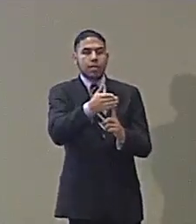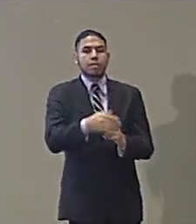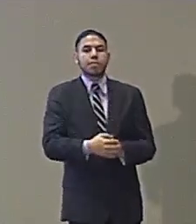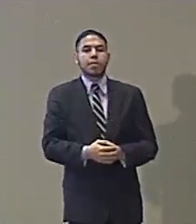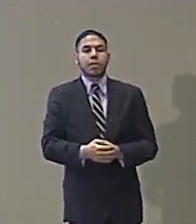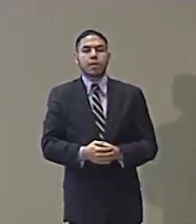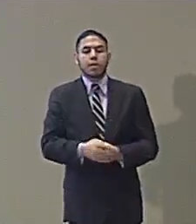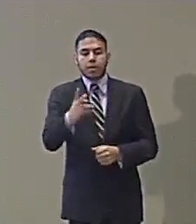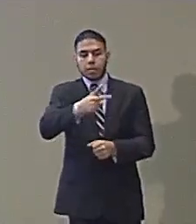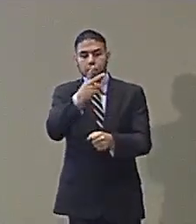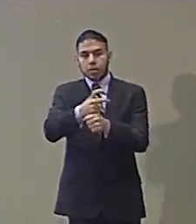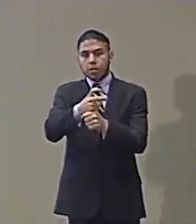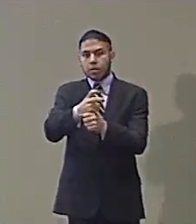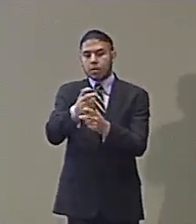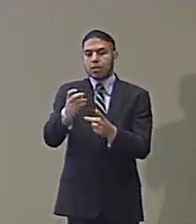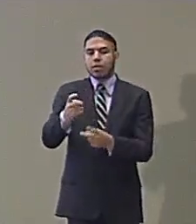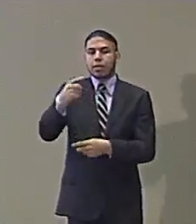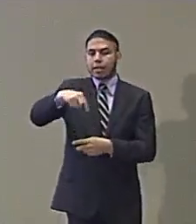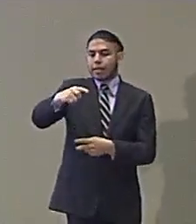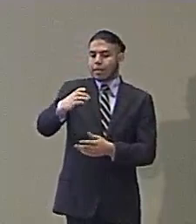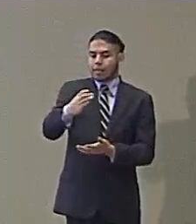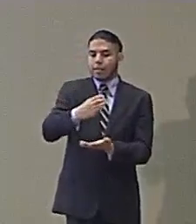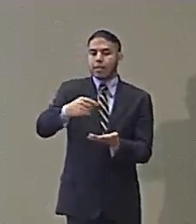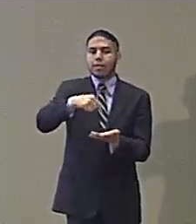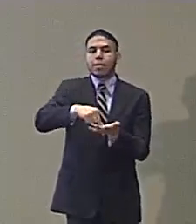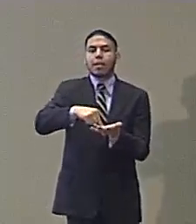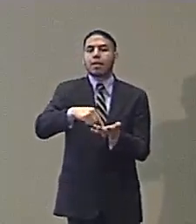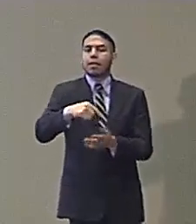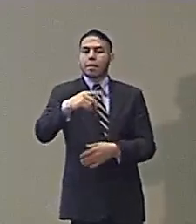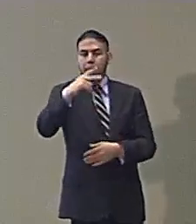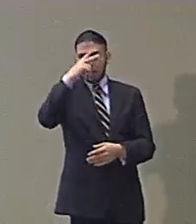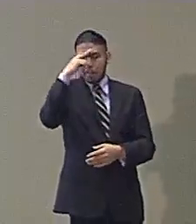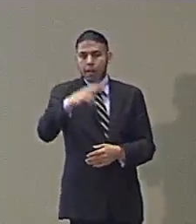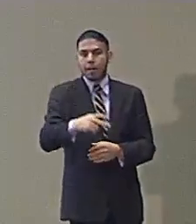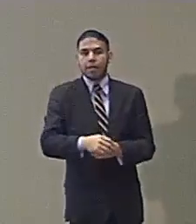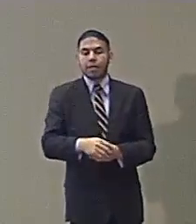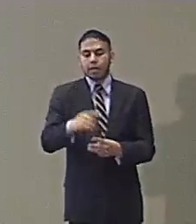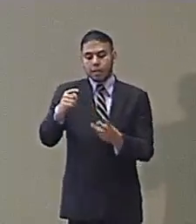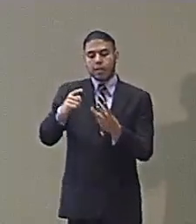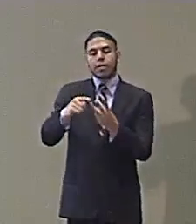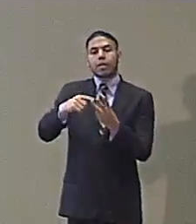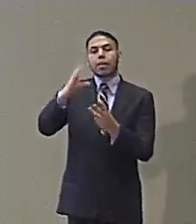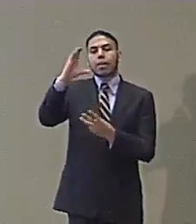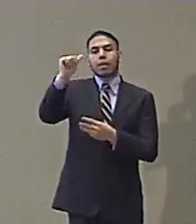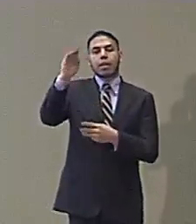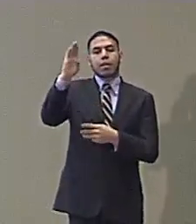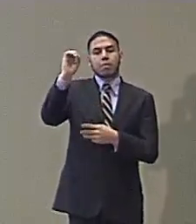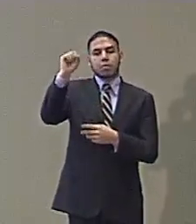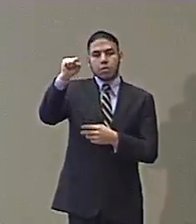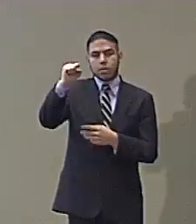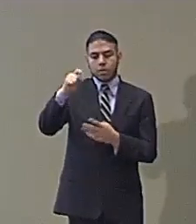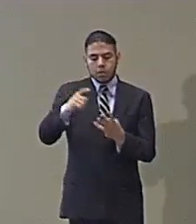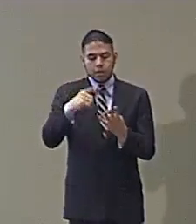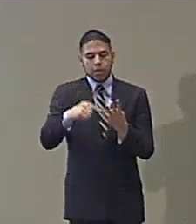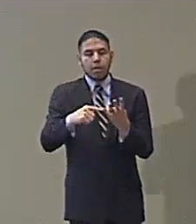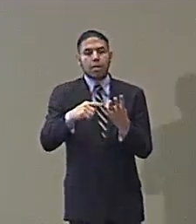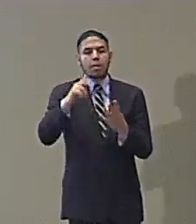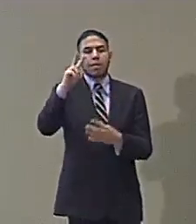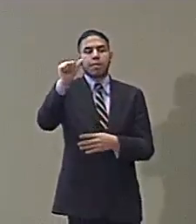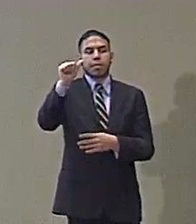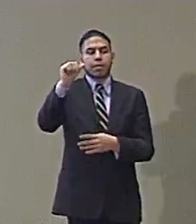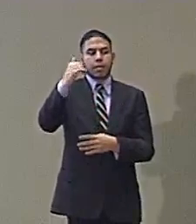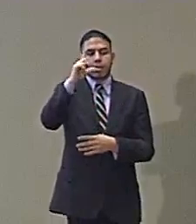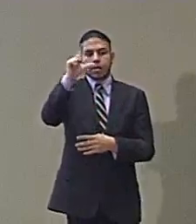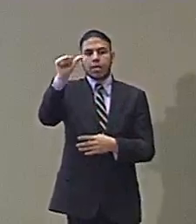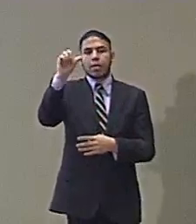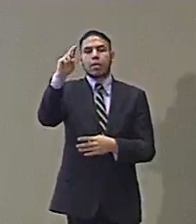segundo lugar es la ciudad de mexico en tercero tenemos los cabos y en cuarto tenemos vallarta ellos representan